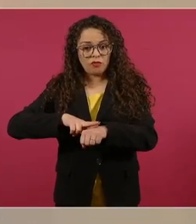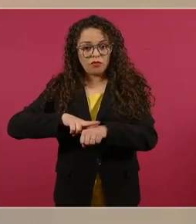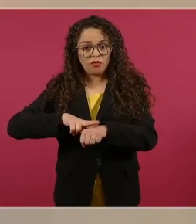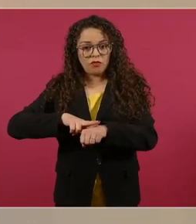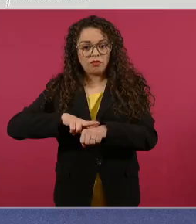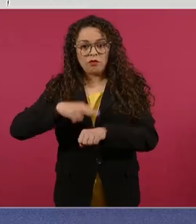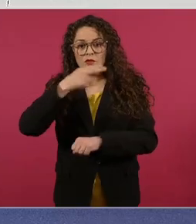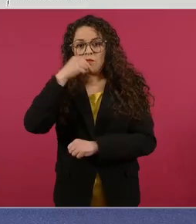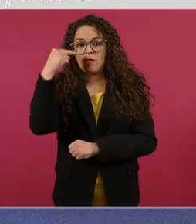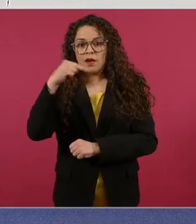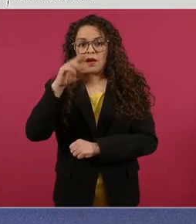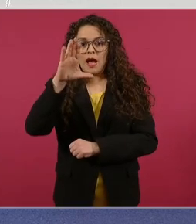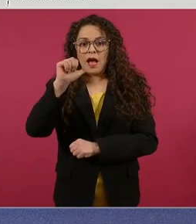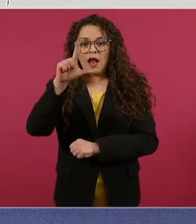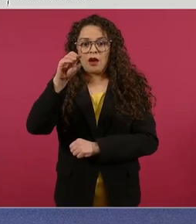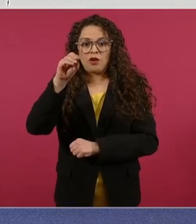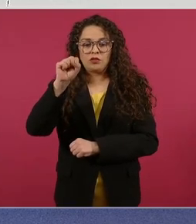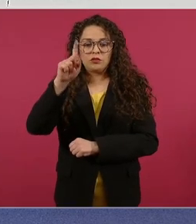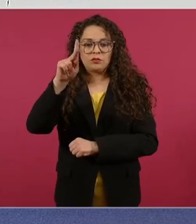Carlos Pascual,